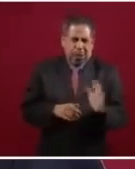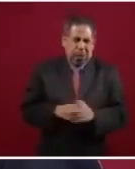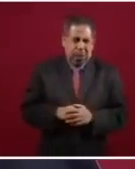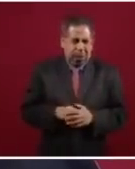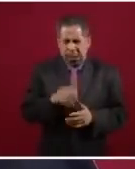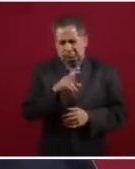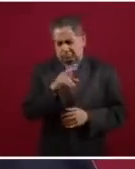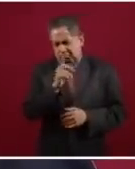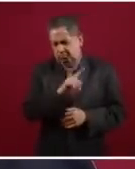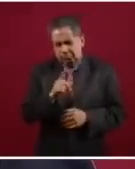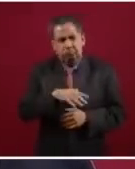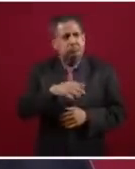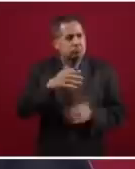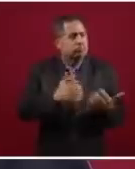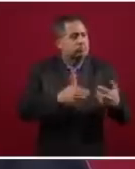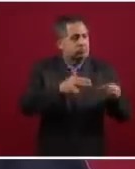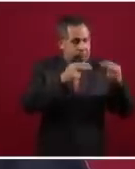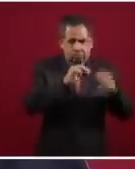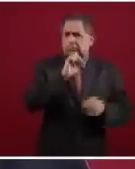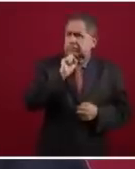Eso no es cierto.